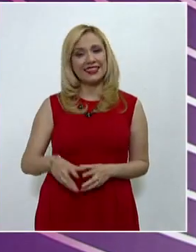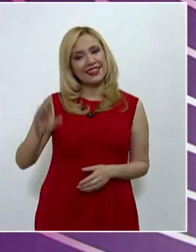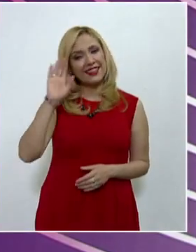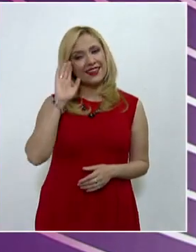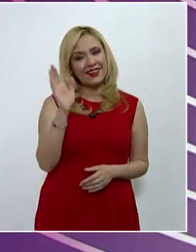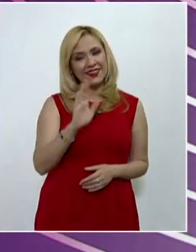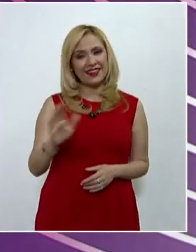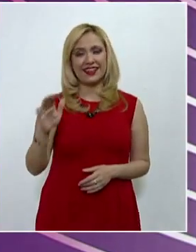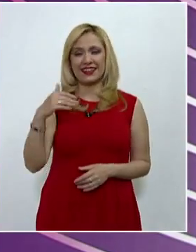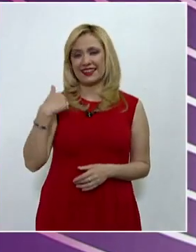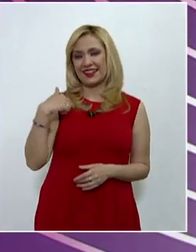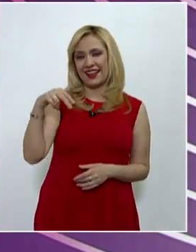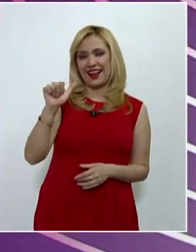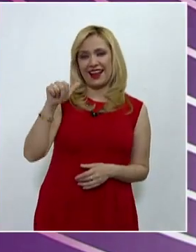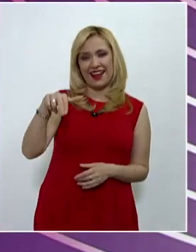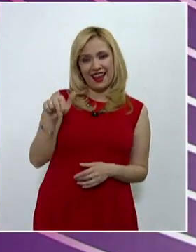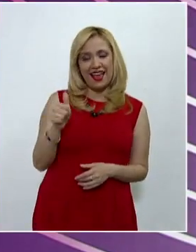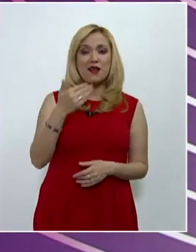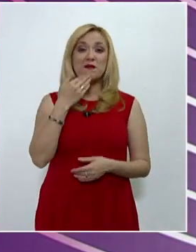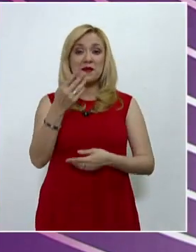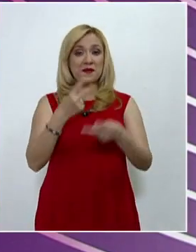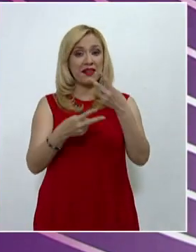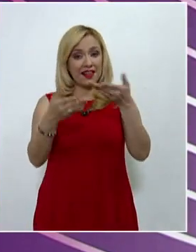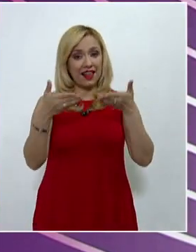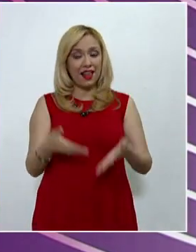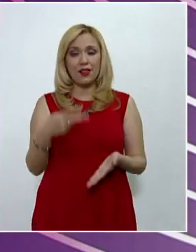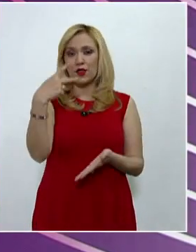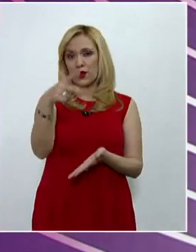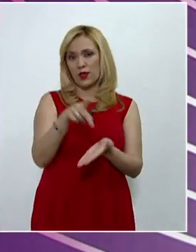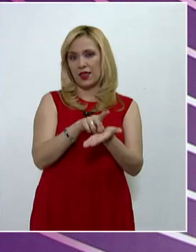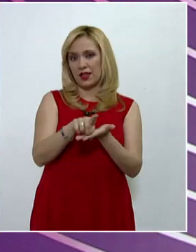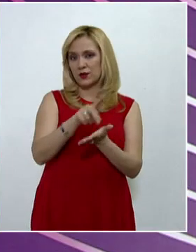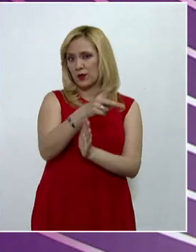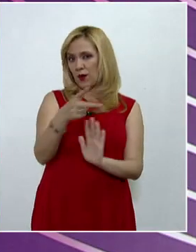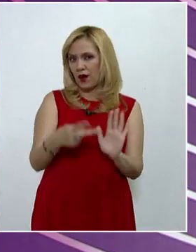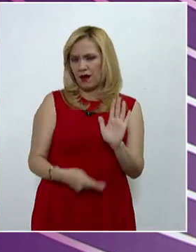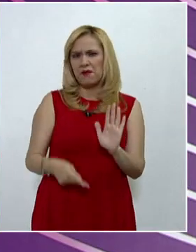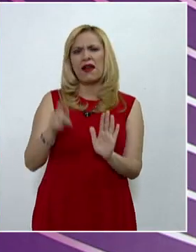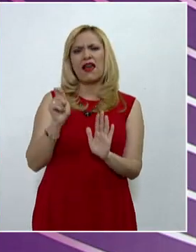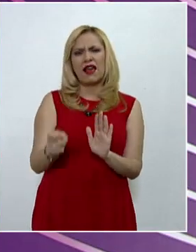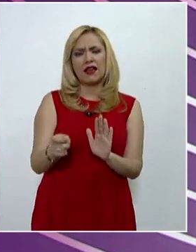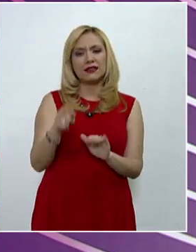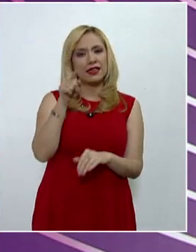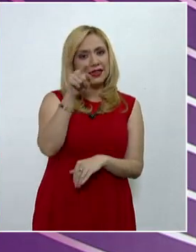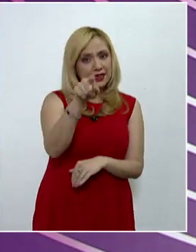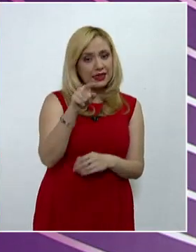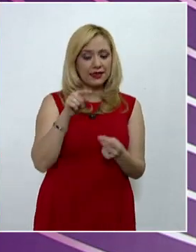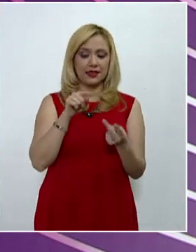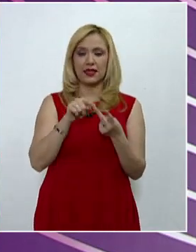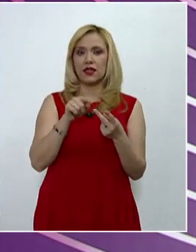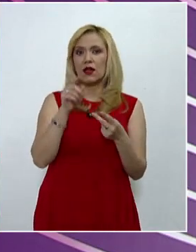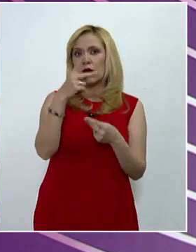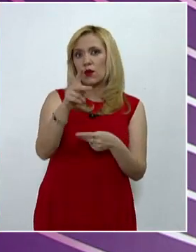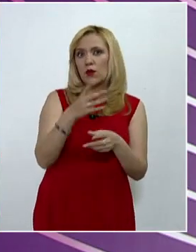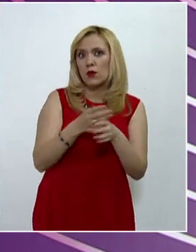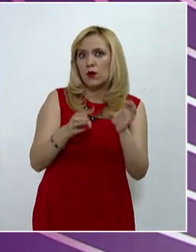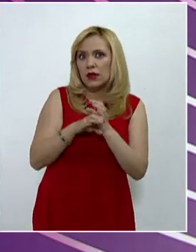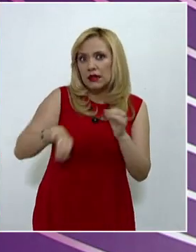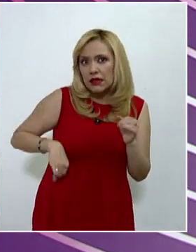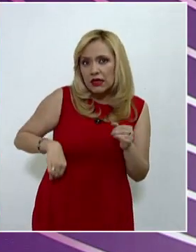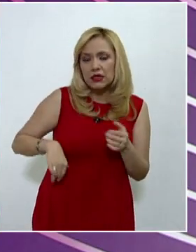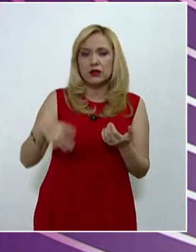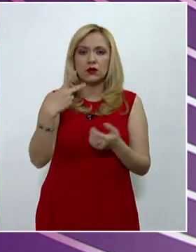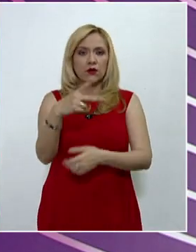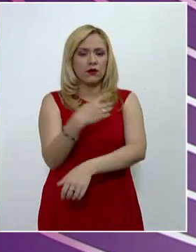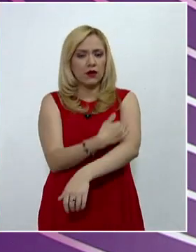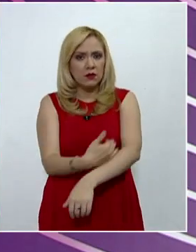¿Qué tal? Soy Ana María Ibarra y te doy la bienvenida a Tus Derechos. Este programa es sobre ti y sobre lo que más te importa: tu familia,